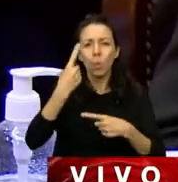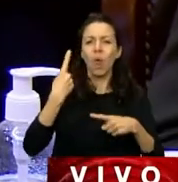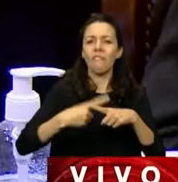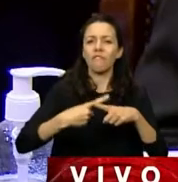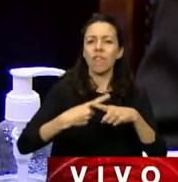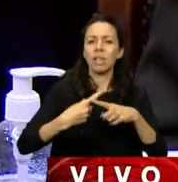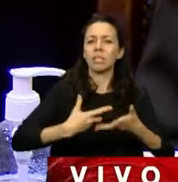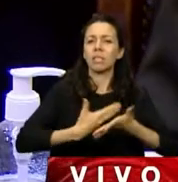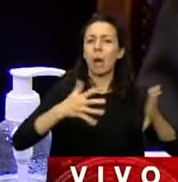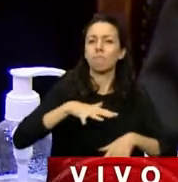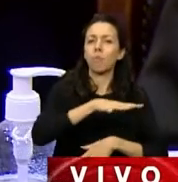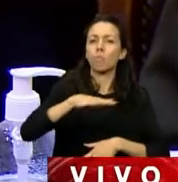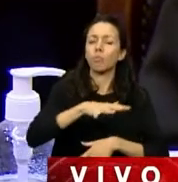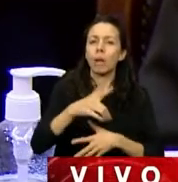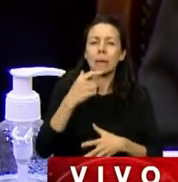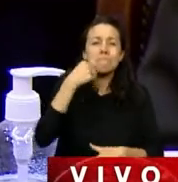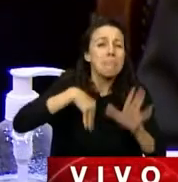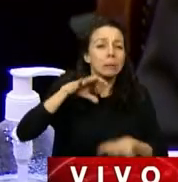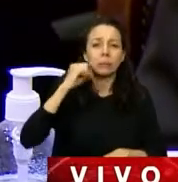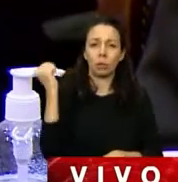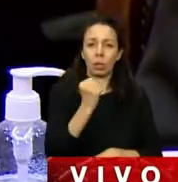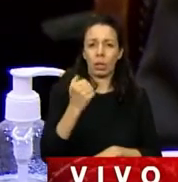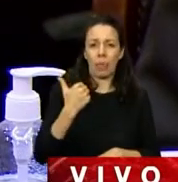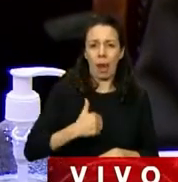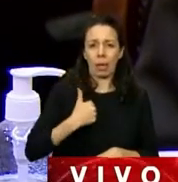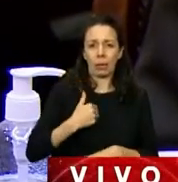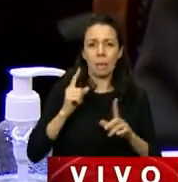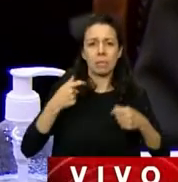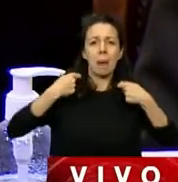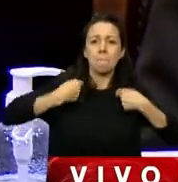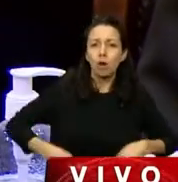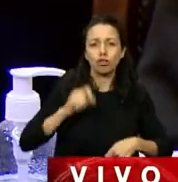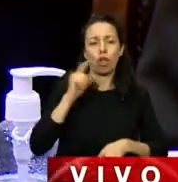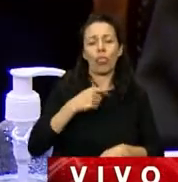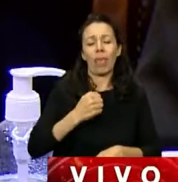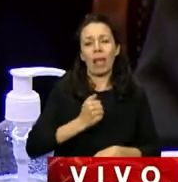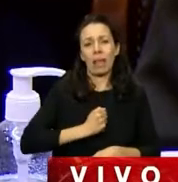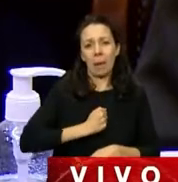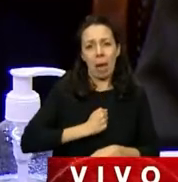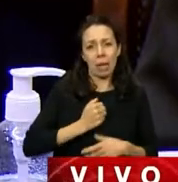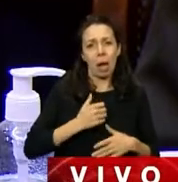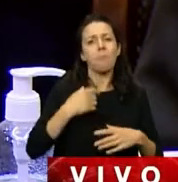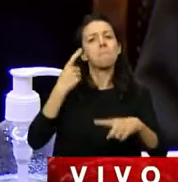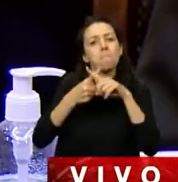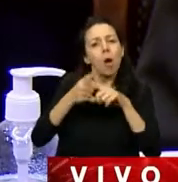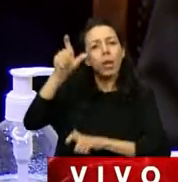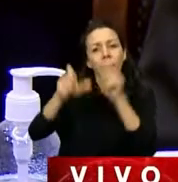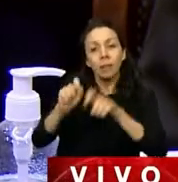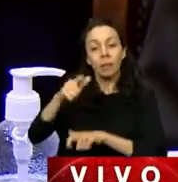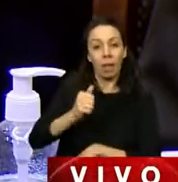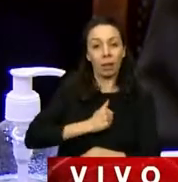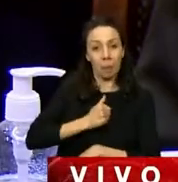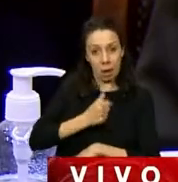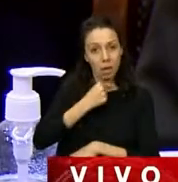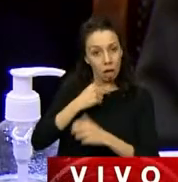populares más importantes de la Argentina, como es el poncho de Catamarca. Así que por ellos les digo